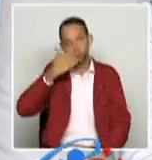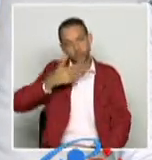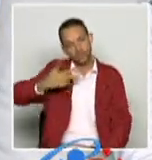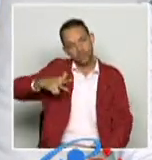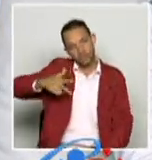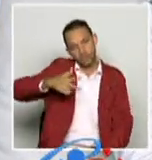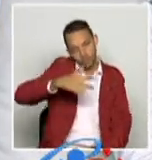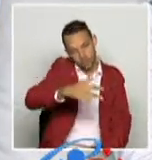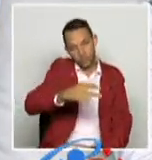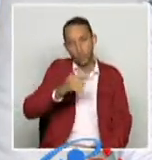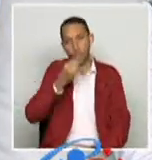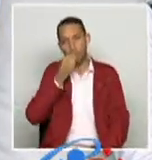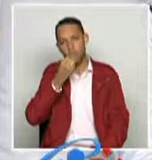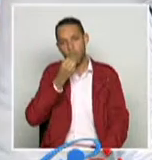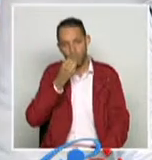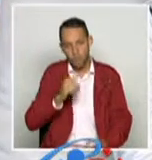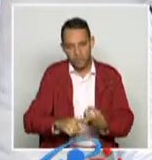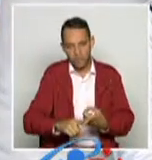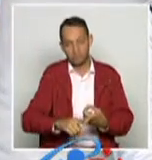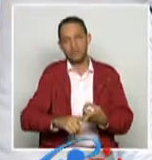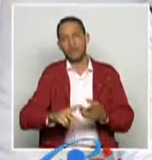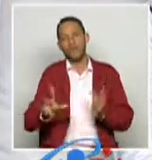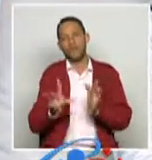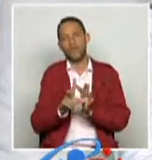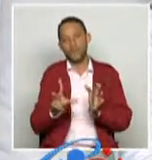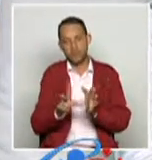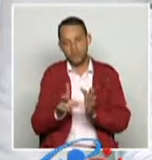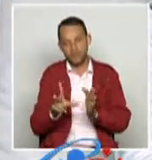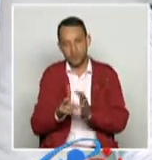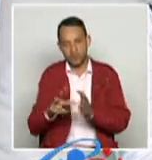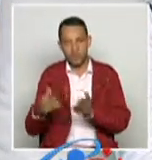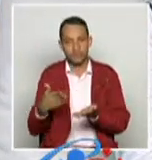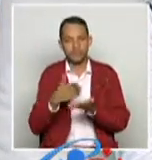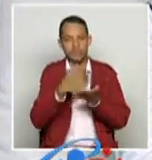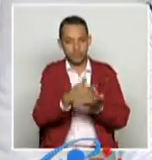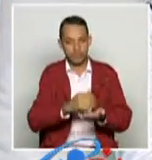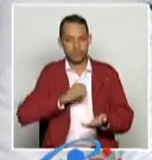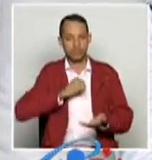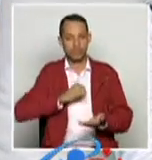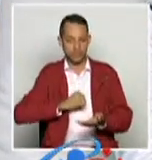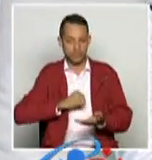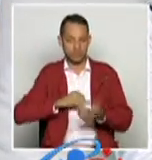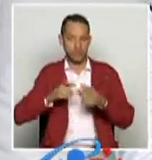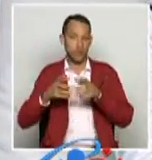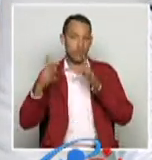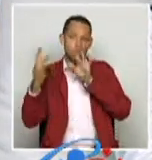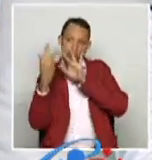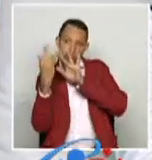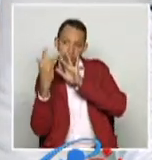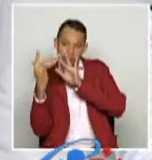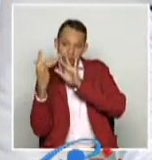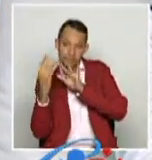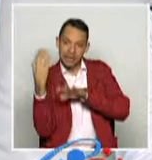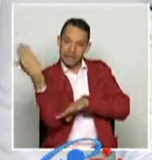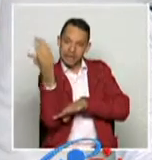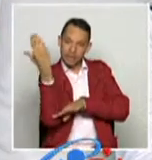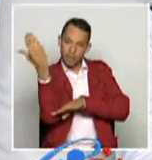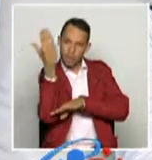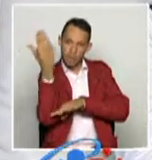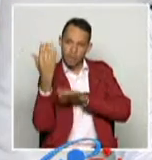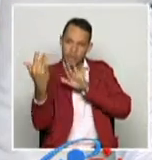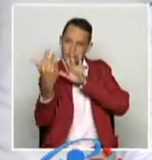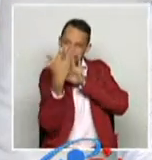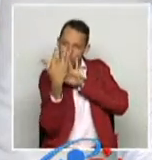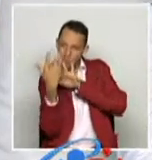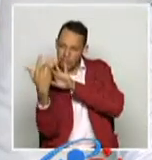hospedaje, alimentación y hacemos toda la gestión para que el niño llegue a cirugía. Y nuestros grandes aliados institucionales en cirugía